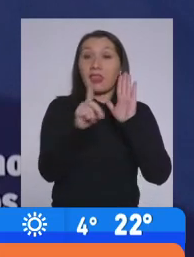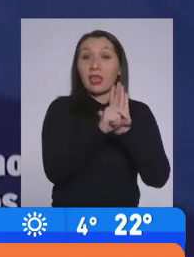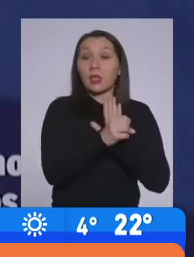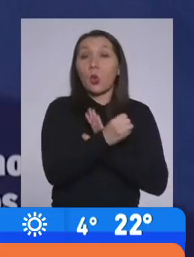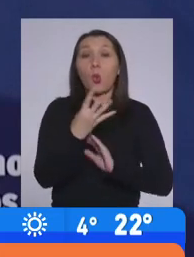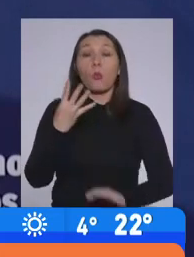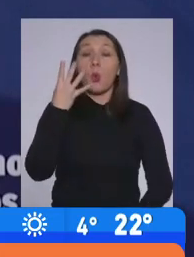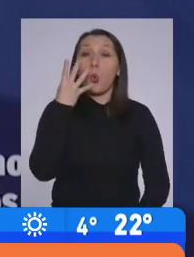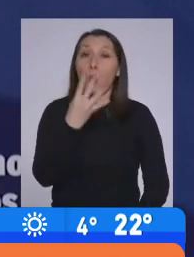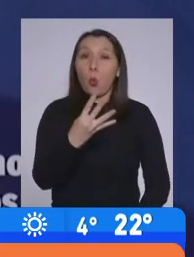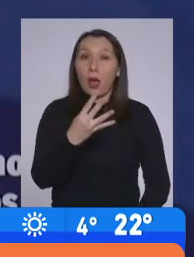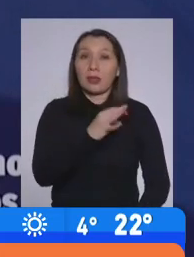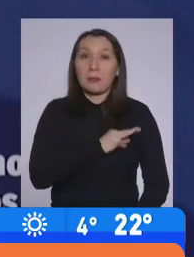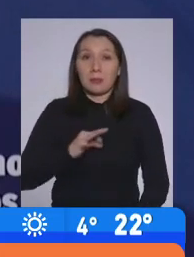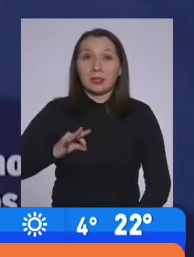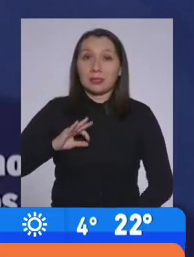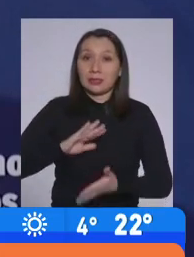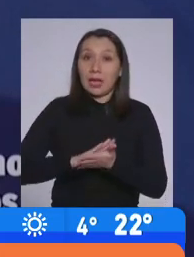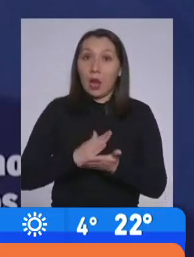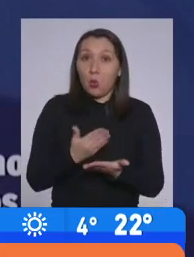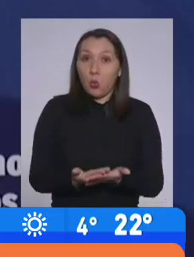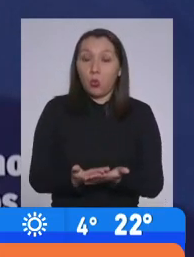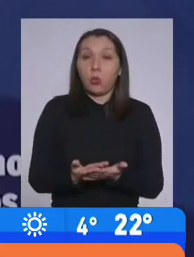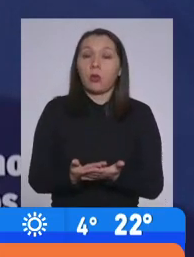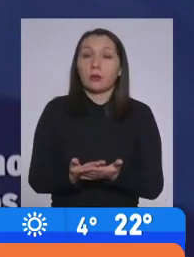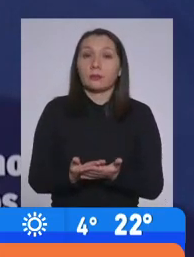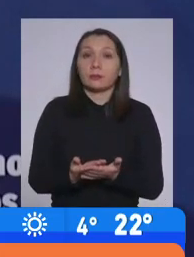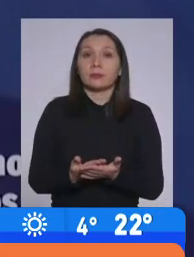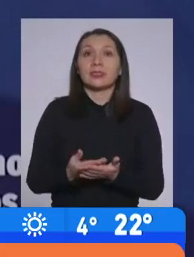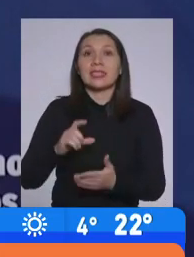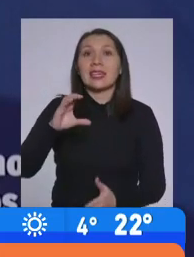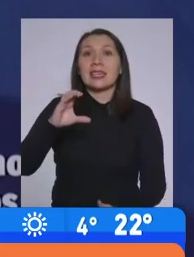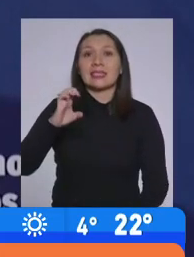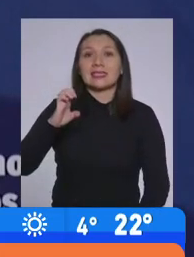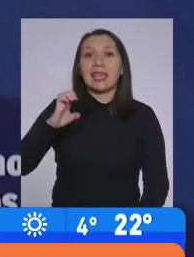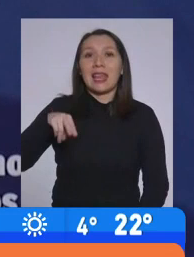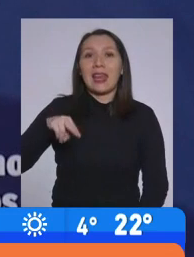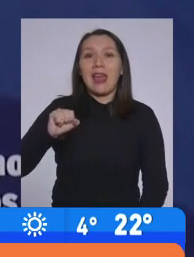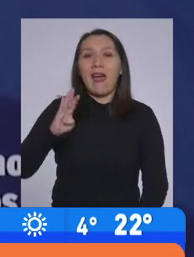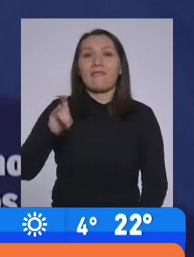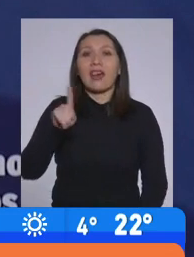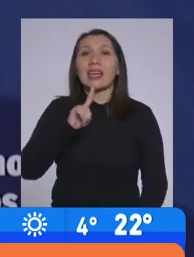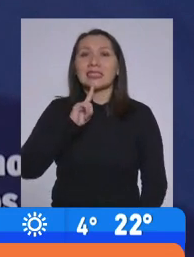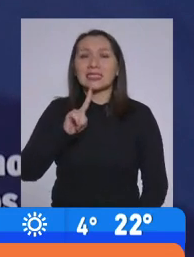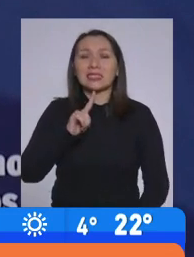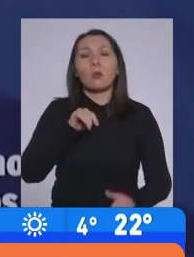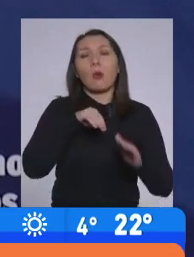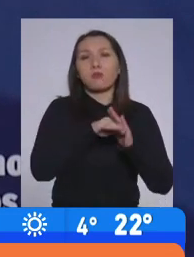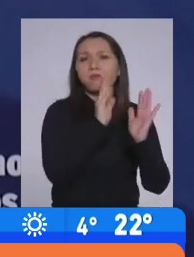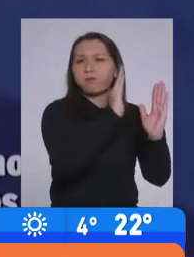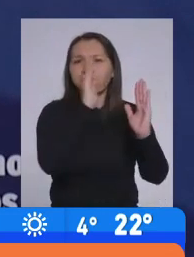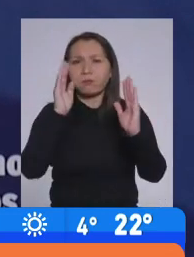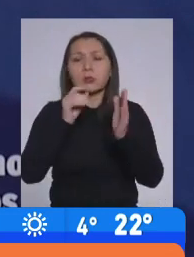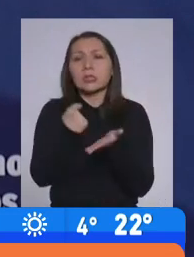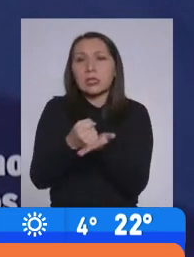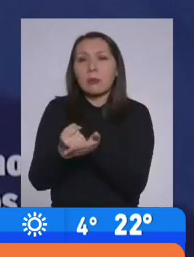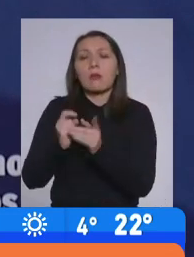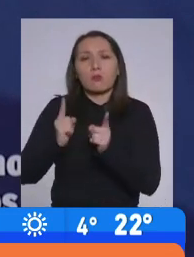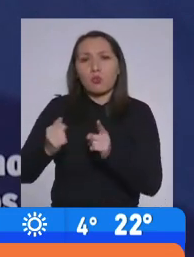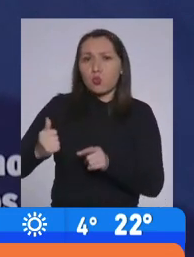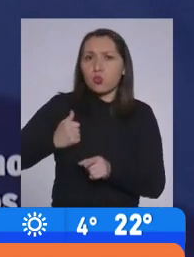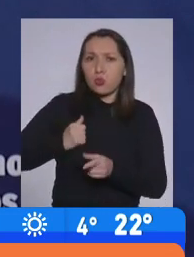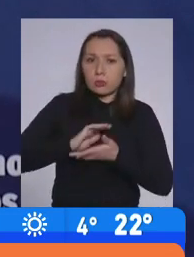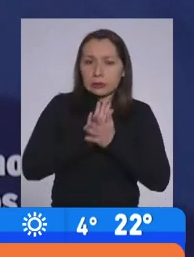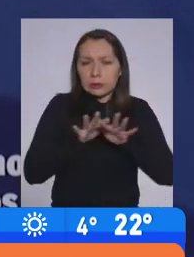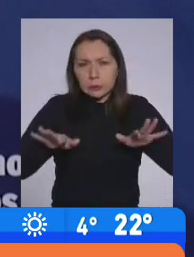número 4 del ministerio de salud los la cenabast ha realizado todos los esfuerzos de coordinación para el cumplimiento